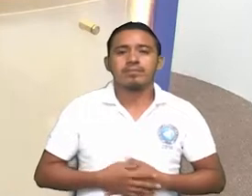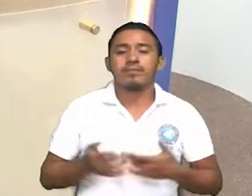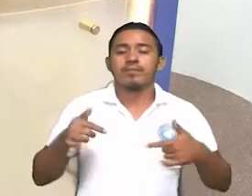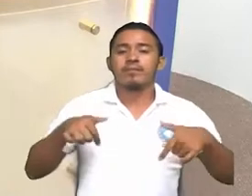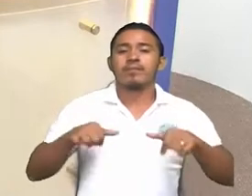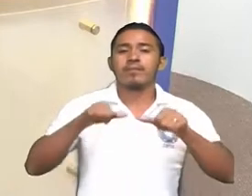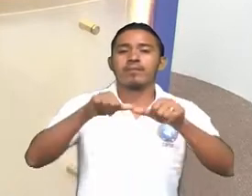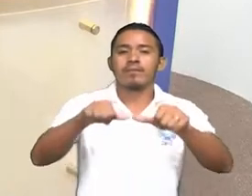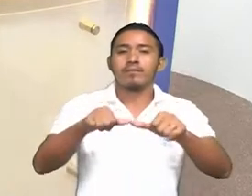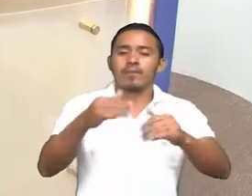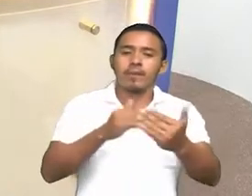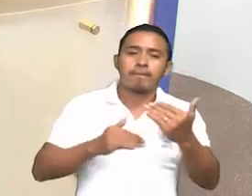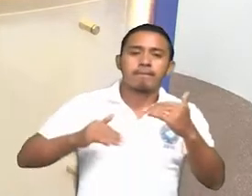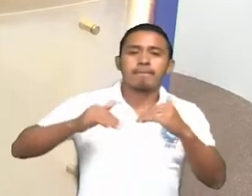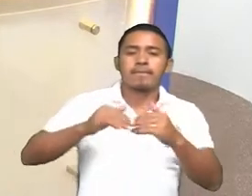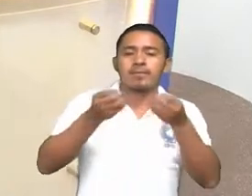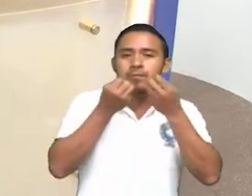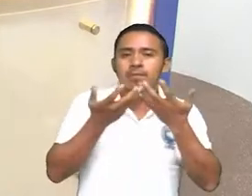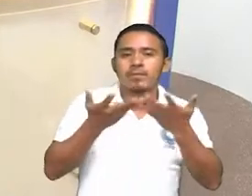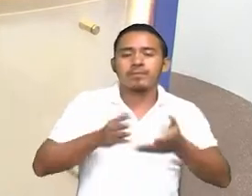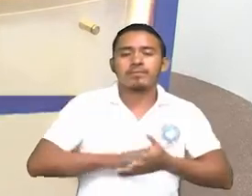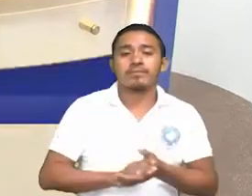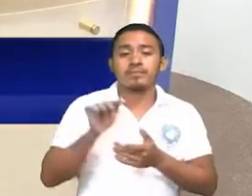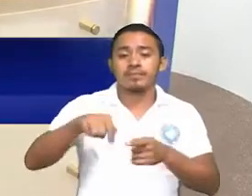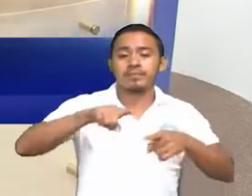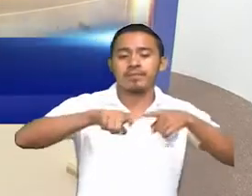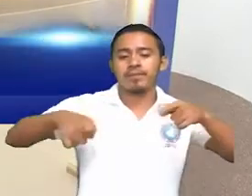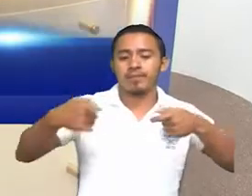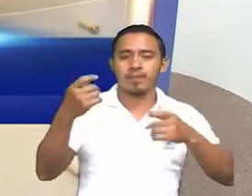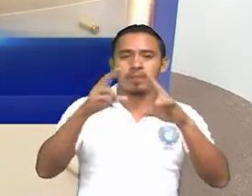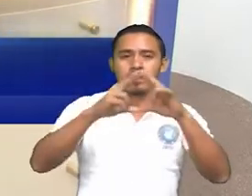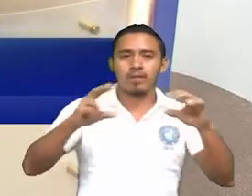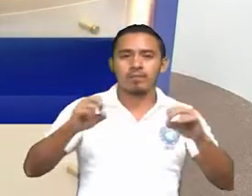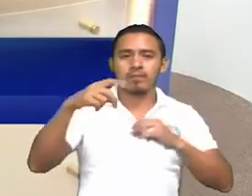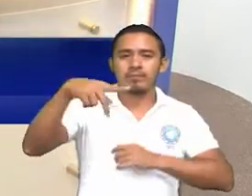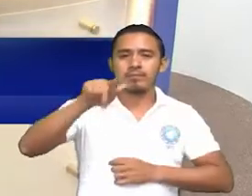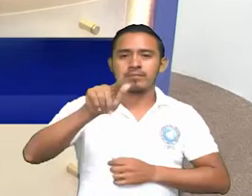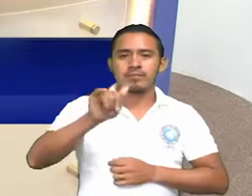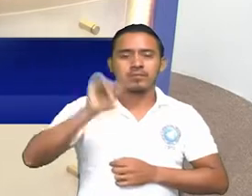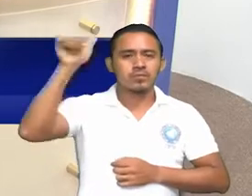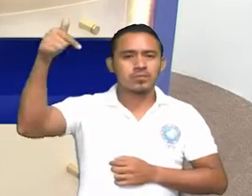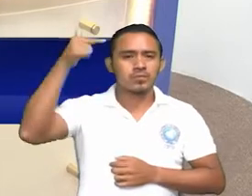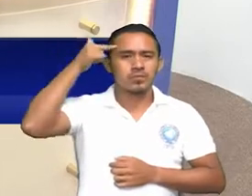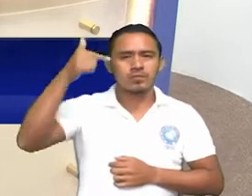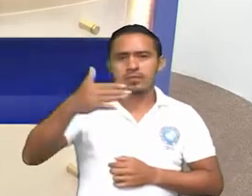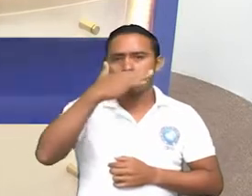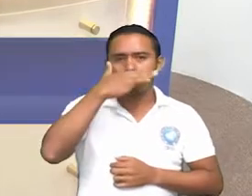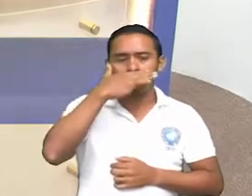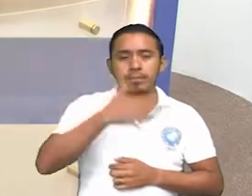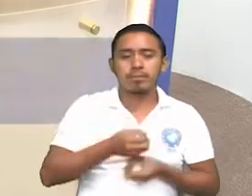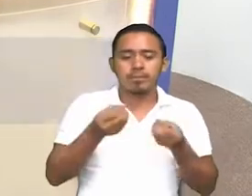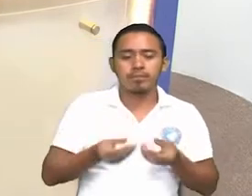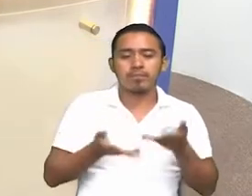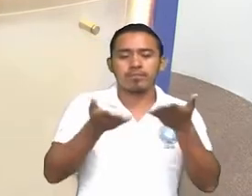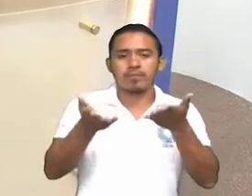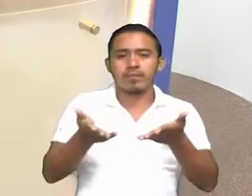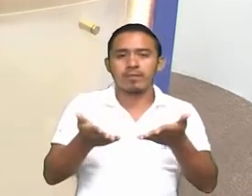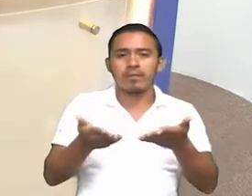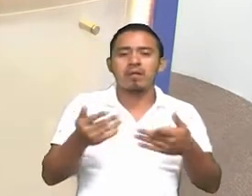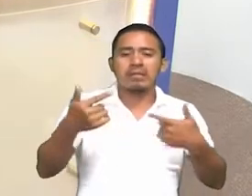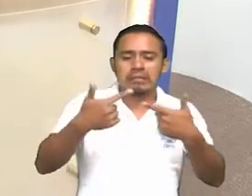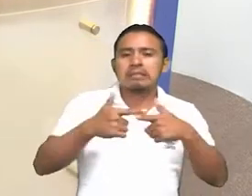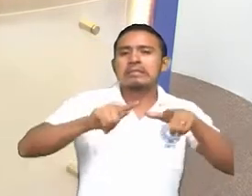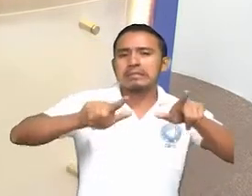Estamos de regreso con más informaciones. En este mes de la patria, el Gobierno de Reconciliación y Unidad Nacional otorgó el beneficio legal